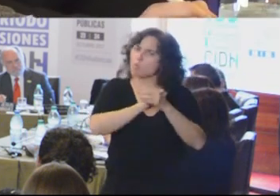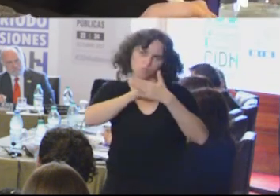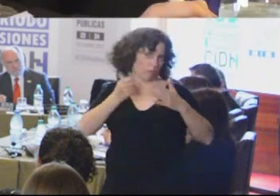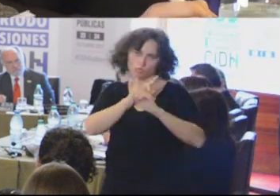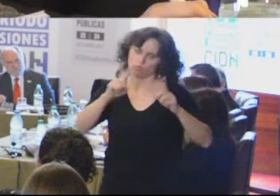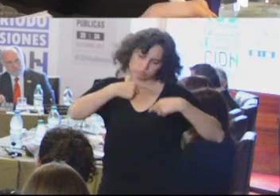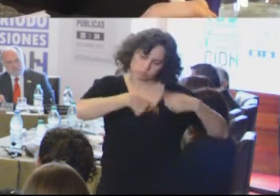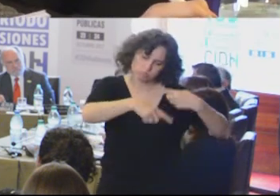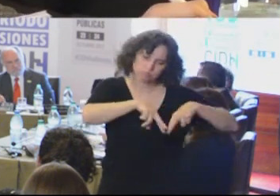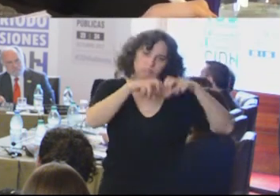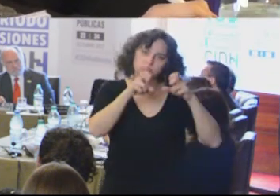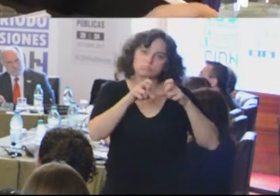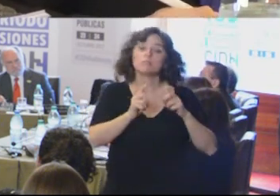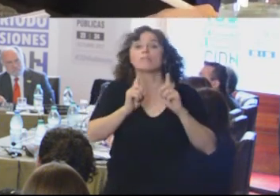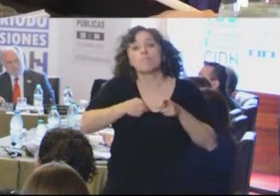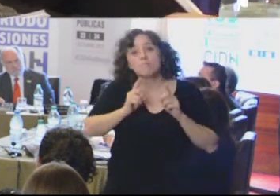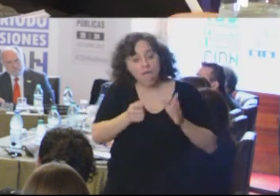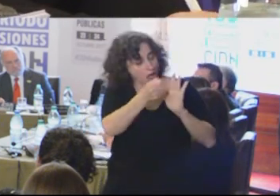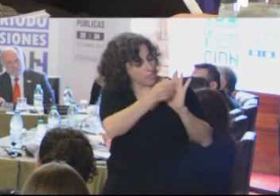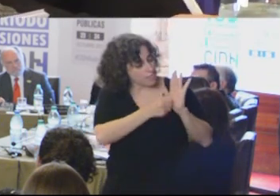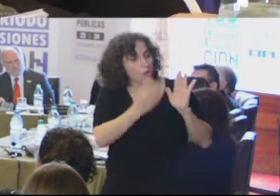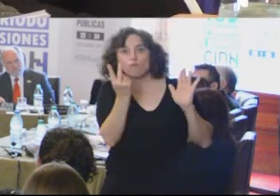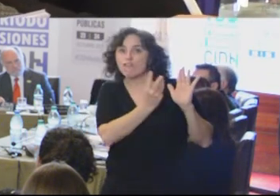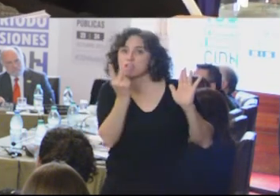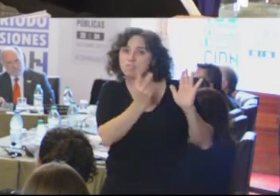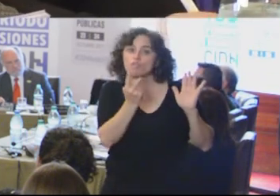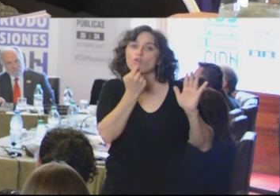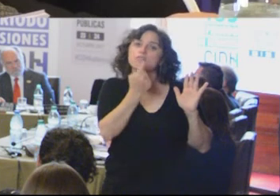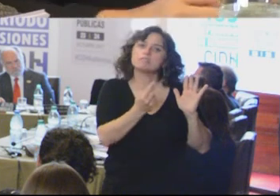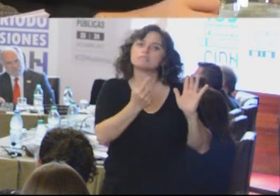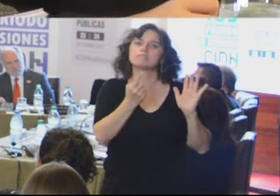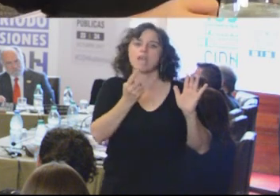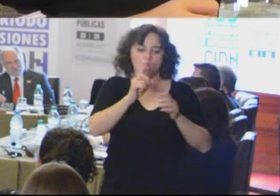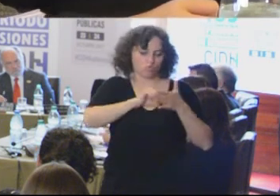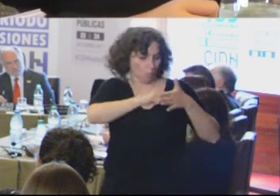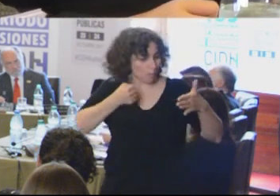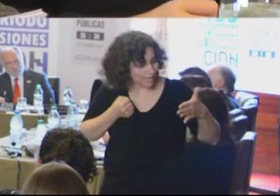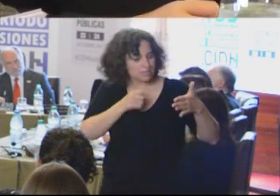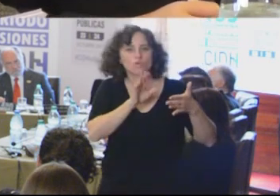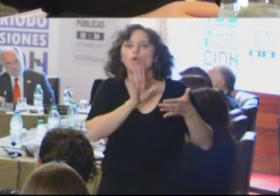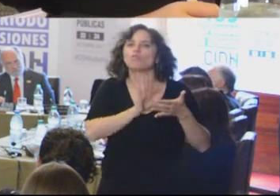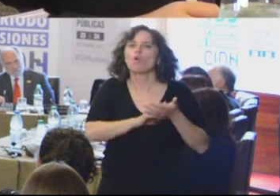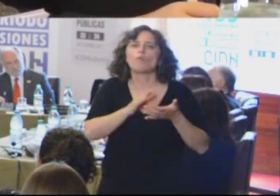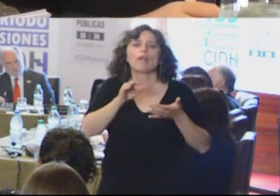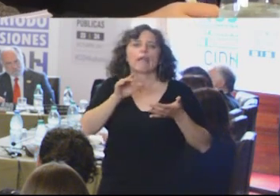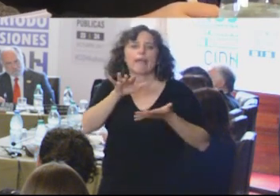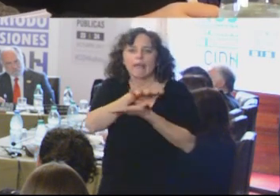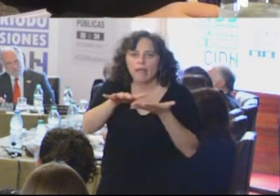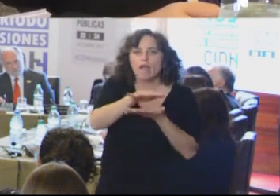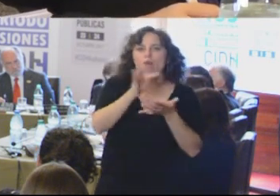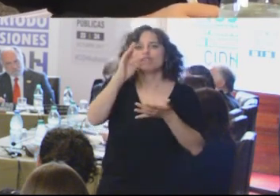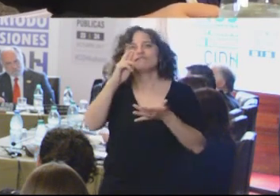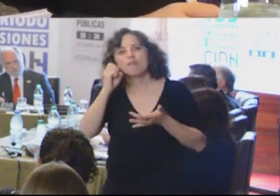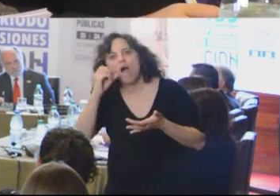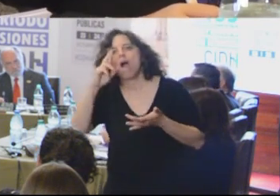sobre el contenido de ese artículo 22 que ordena la suspensión de los casos de las farc